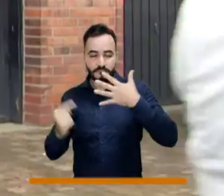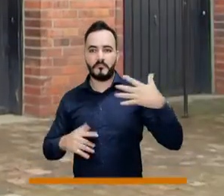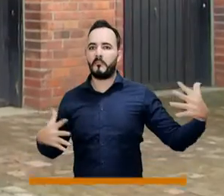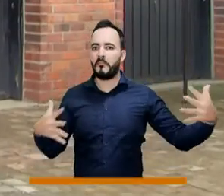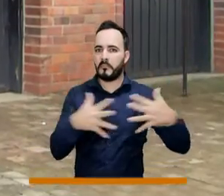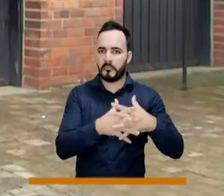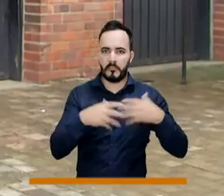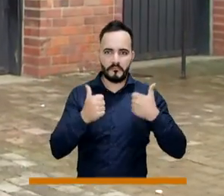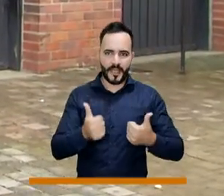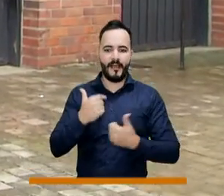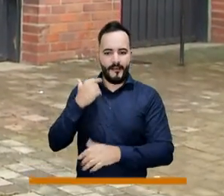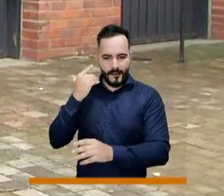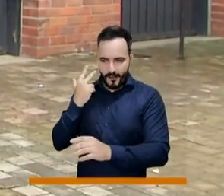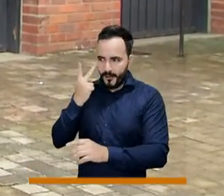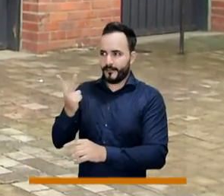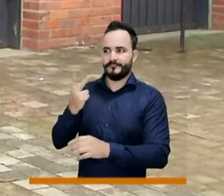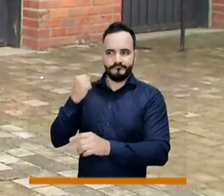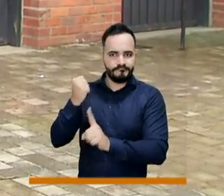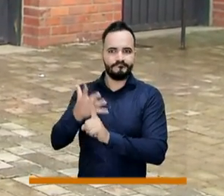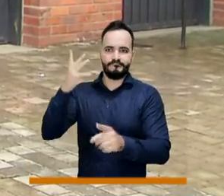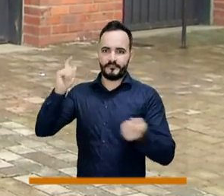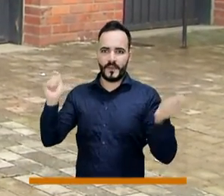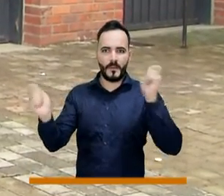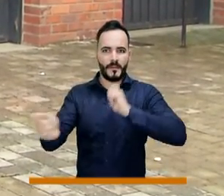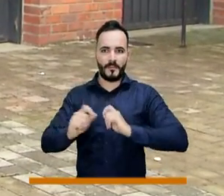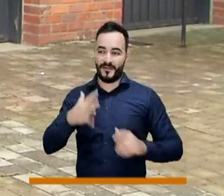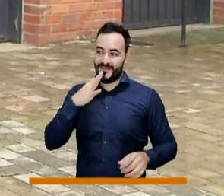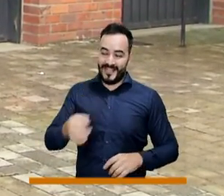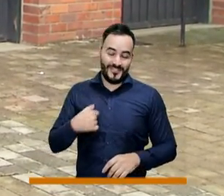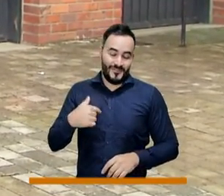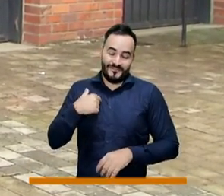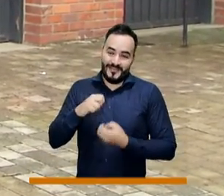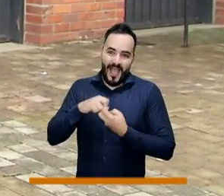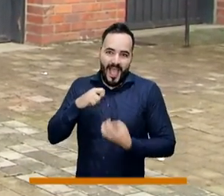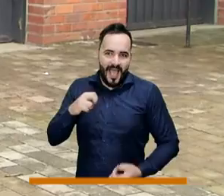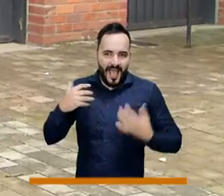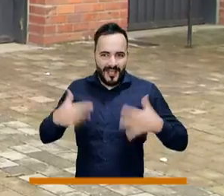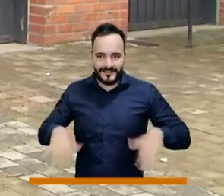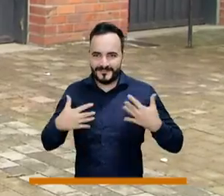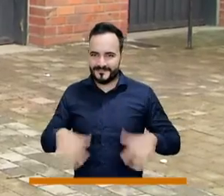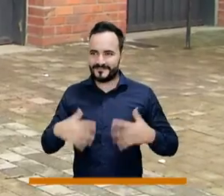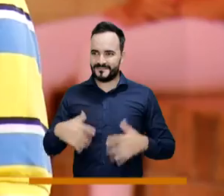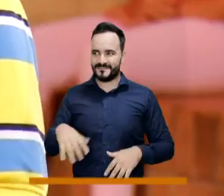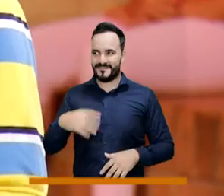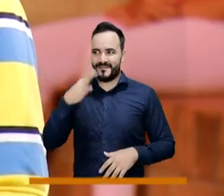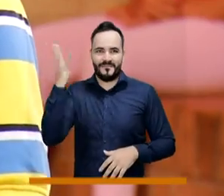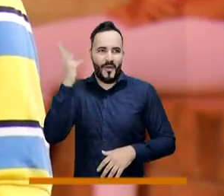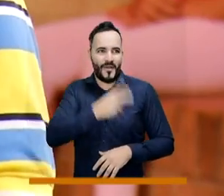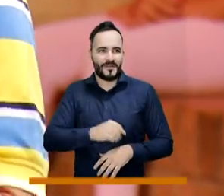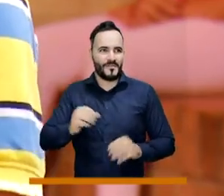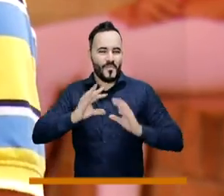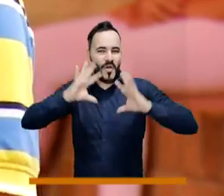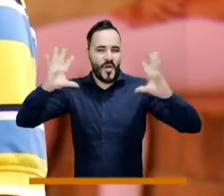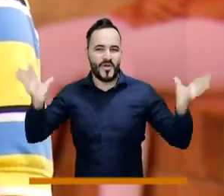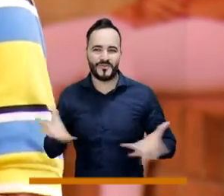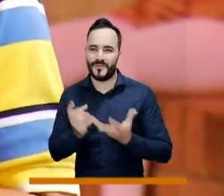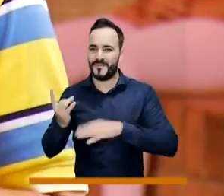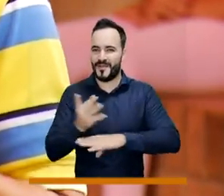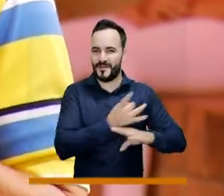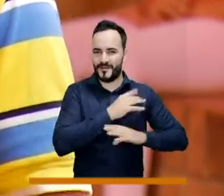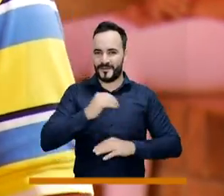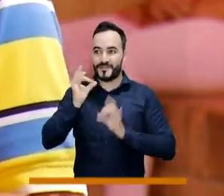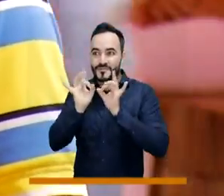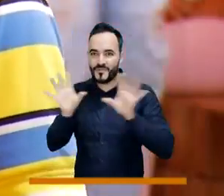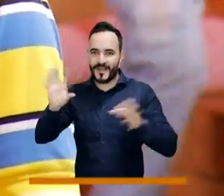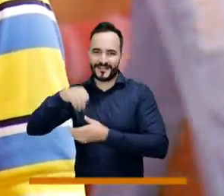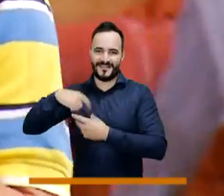donde podemos evidenciar todas estas maravillas, que este espacio para mí es la octava maravilla del mundo y afortunadamente lo tenemos acá en Medellín, en Moravia, porque es una iniciativa